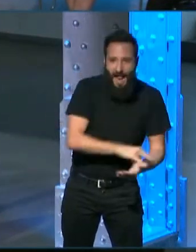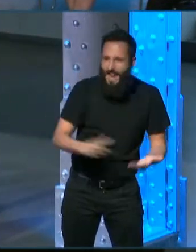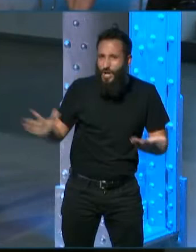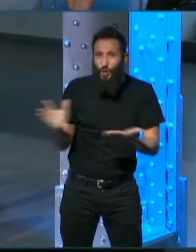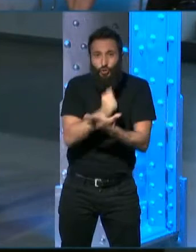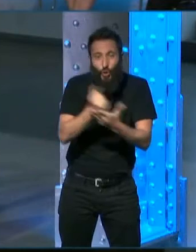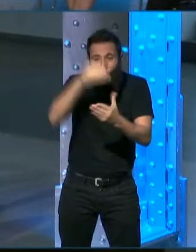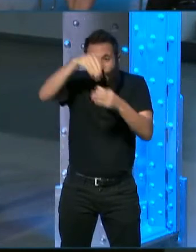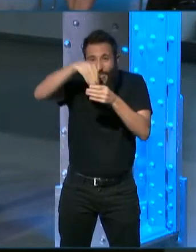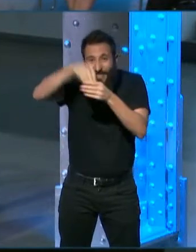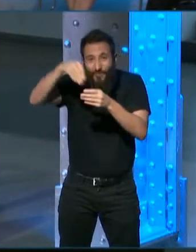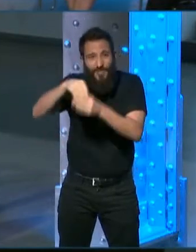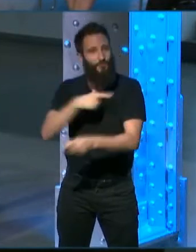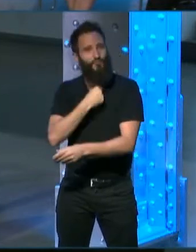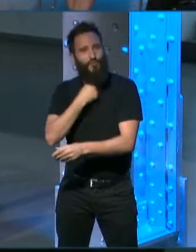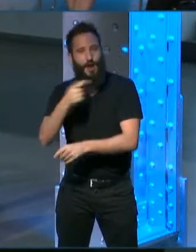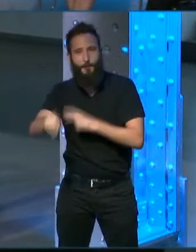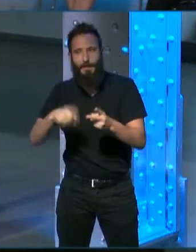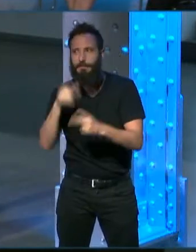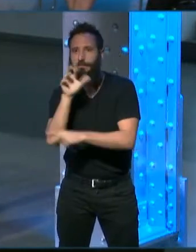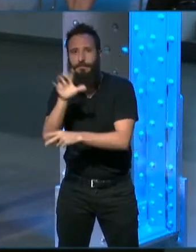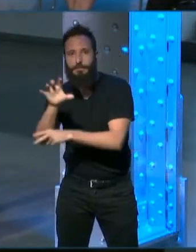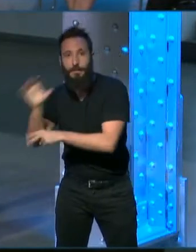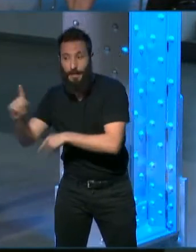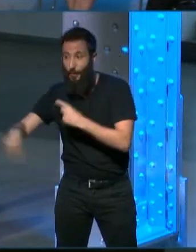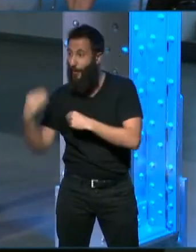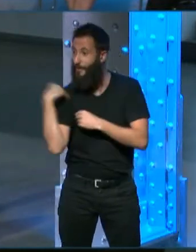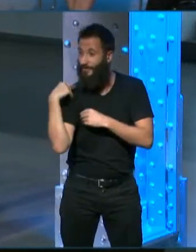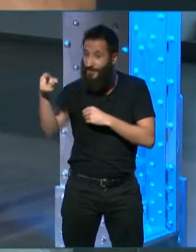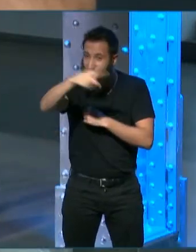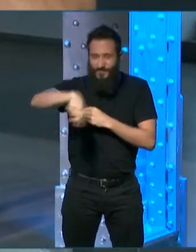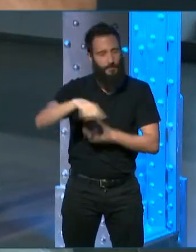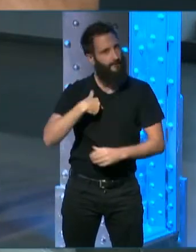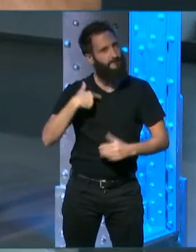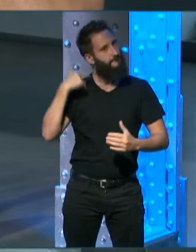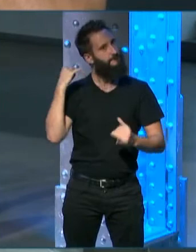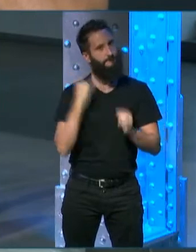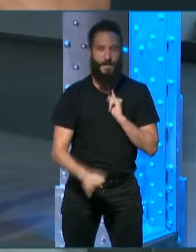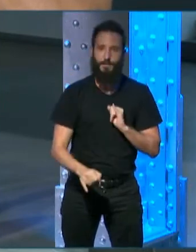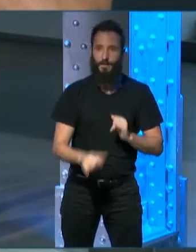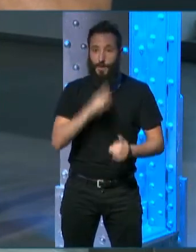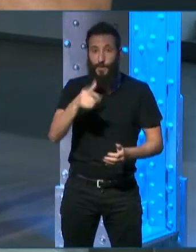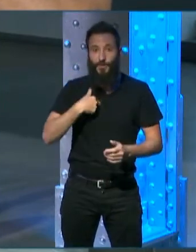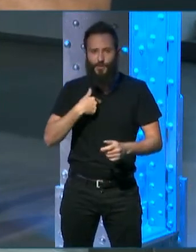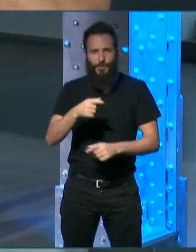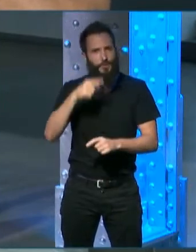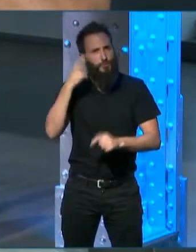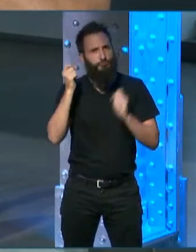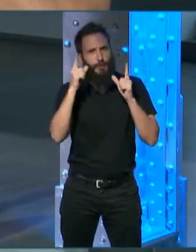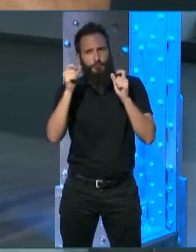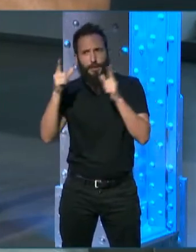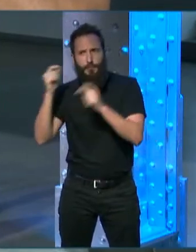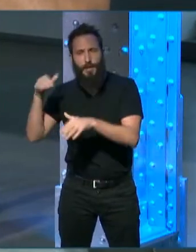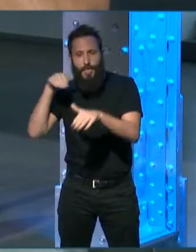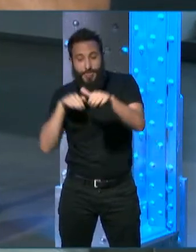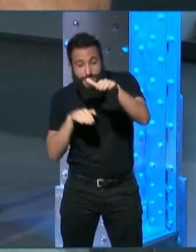burlas, y me ha fastidiado muchísimo vuestra pregunta, porque he descubierto con ella que debajo había una serie de dolores,